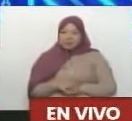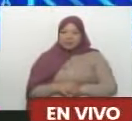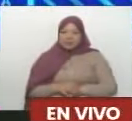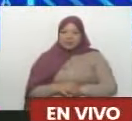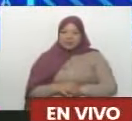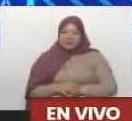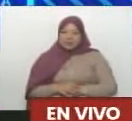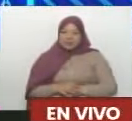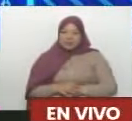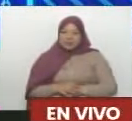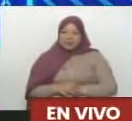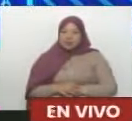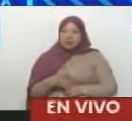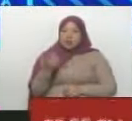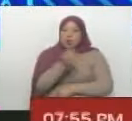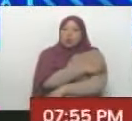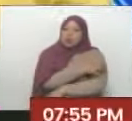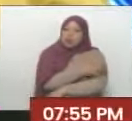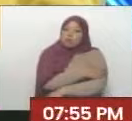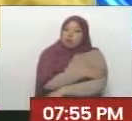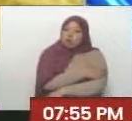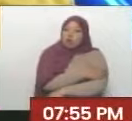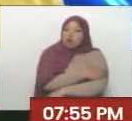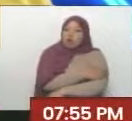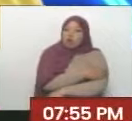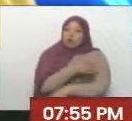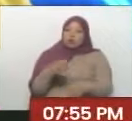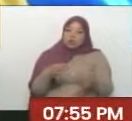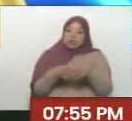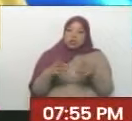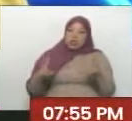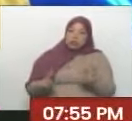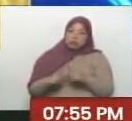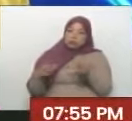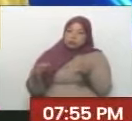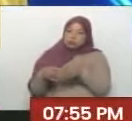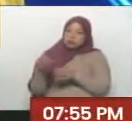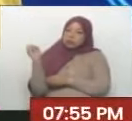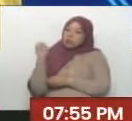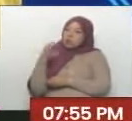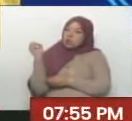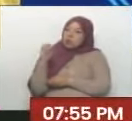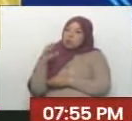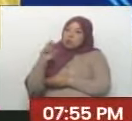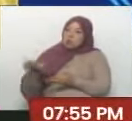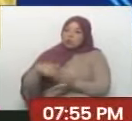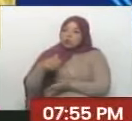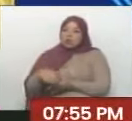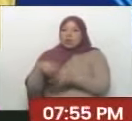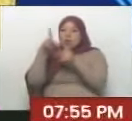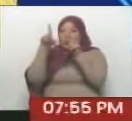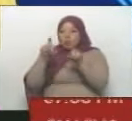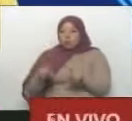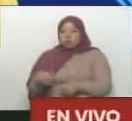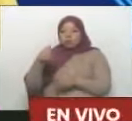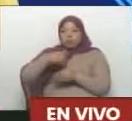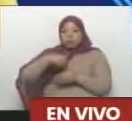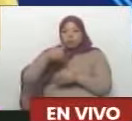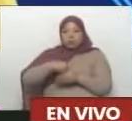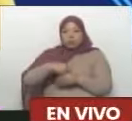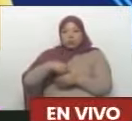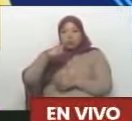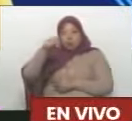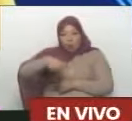boca. Partido de derecha extrema se reúne con la Asamblea Nacional para fijar cronograma electoral. Y esto... ¿Cuándo sucedió